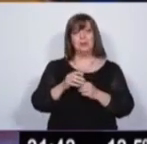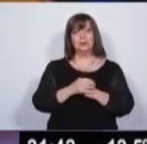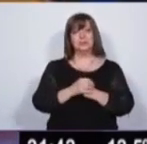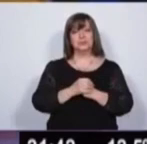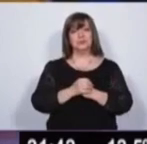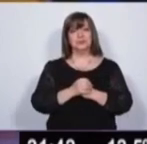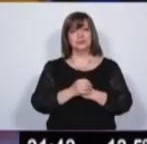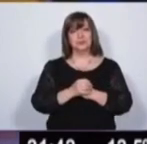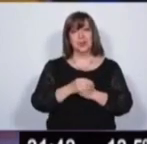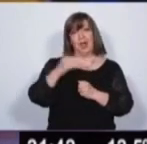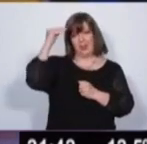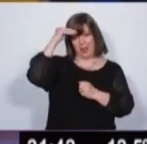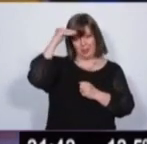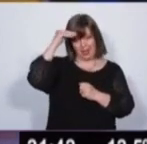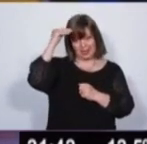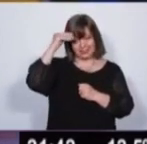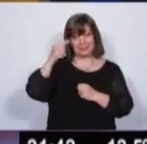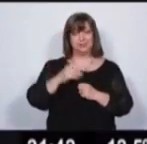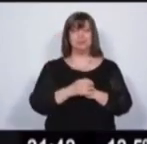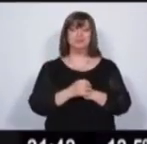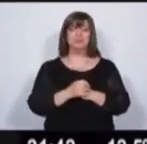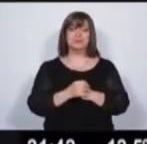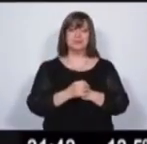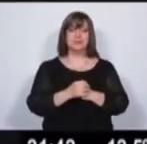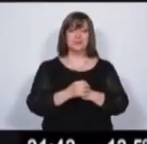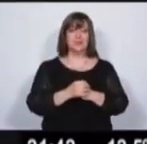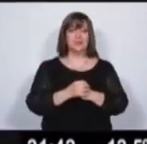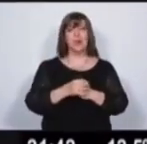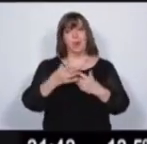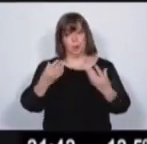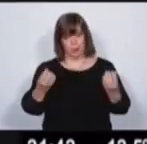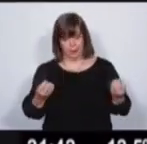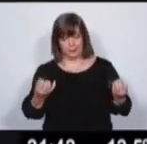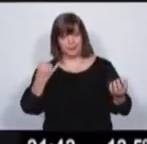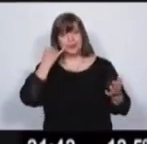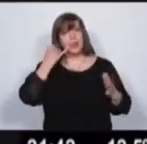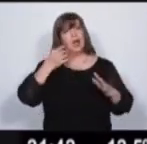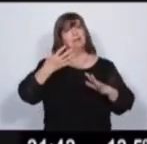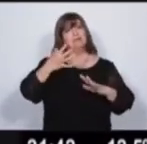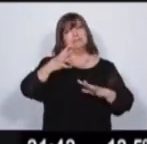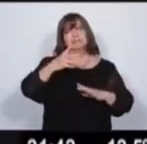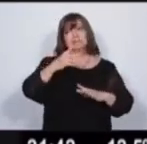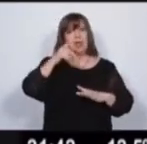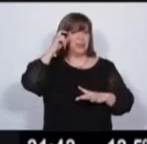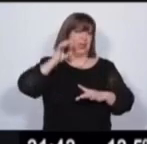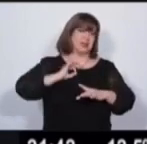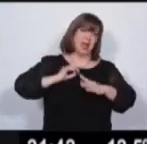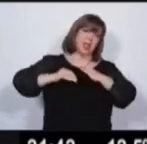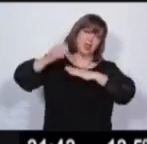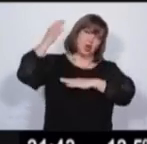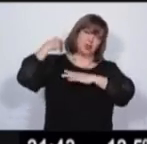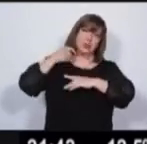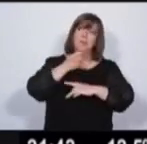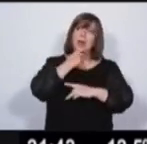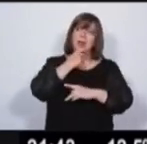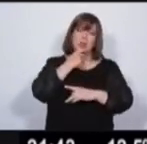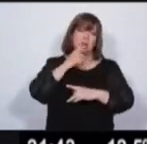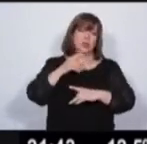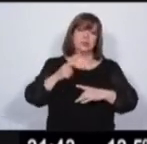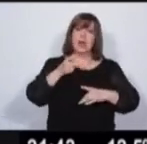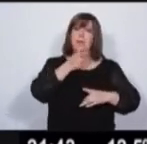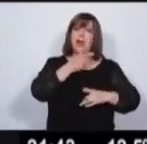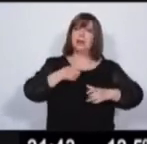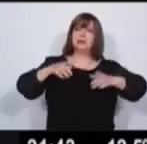candidato Omar de marcha y de acuerdo al sorteo bueno hace más de una década que la provincia de Mendoza no